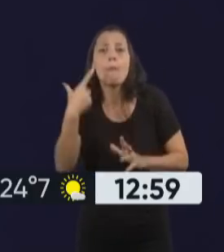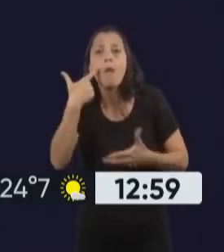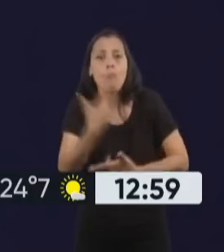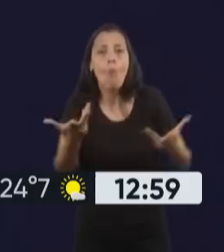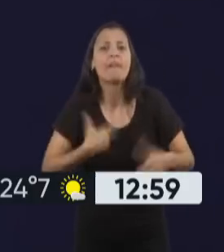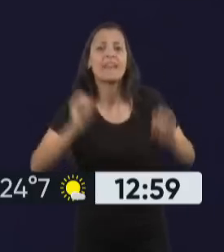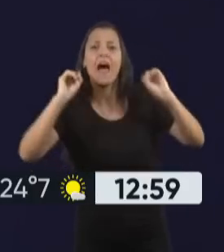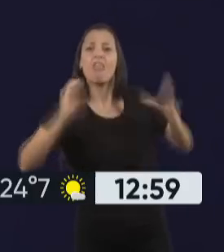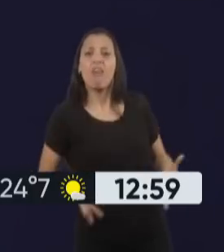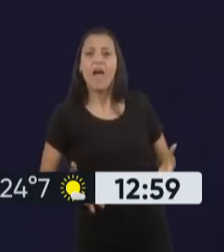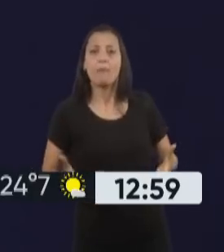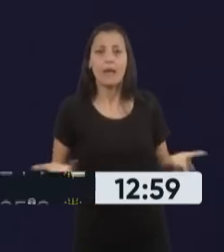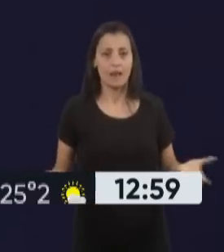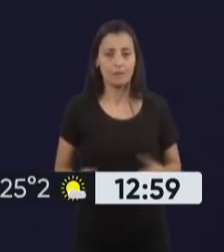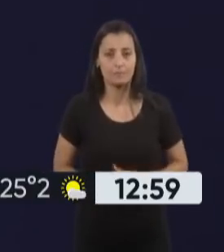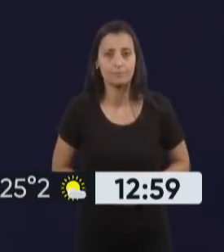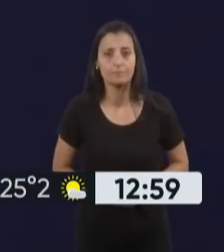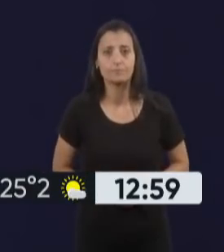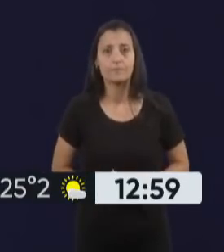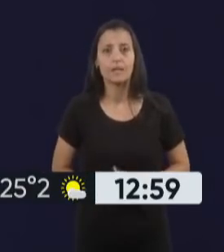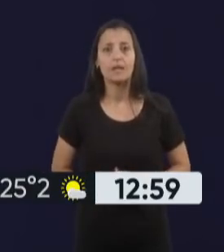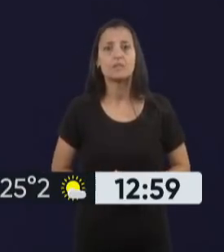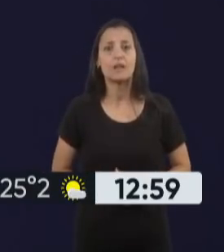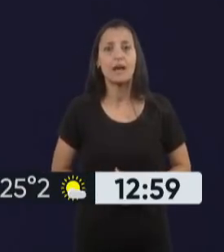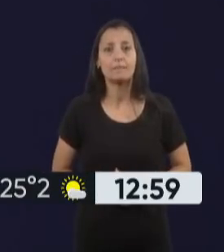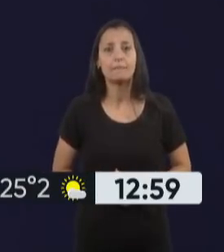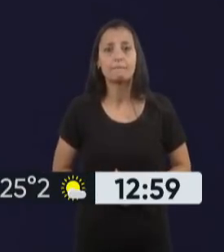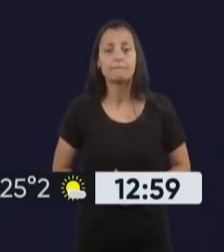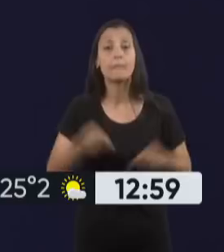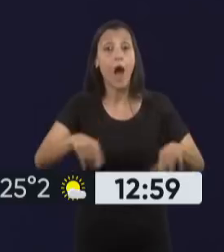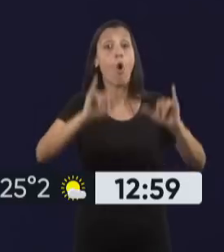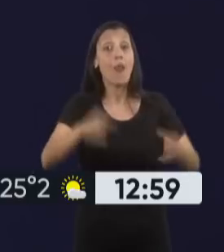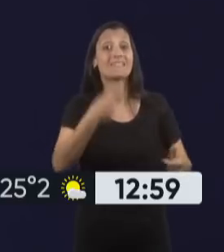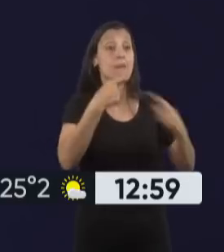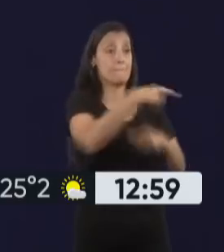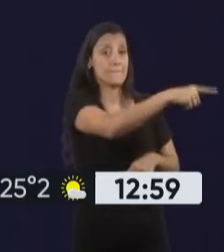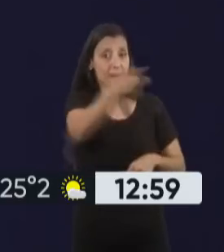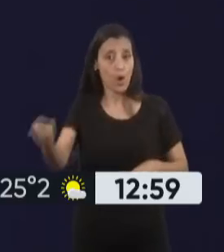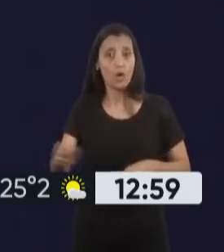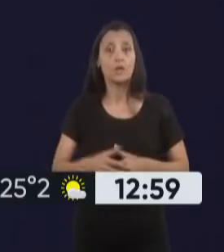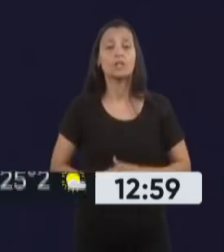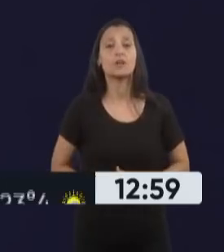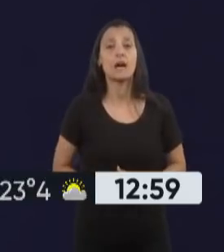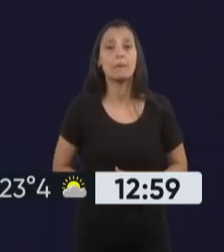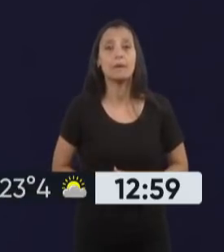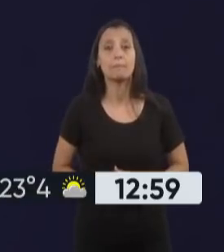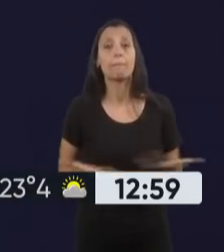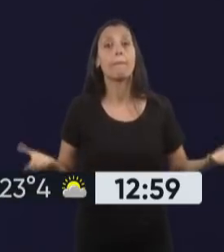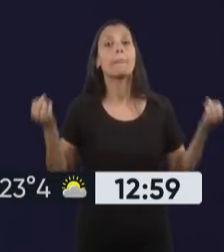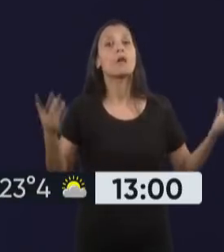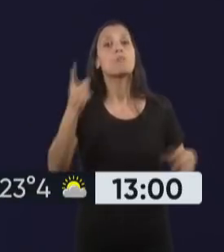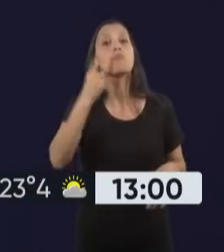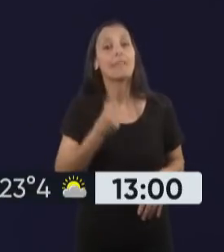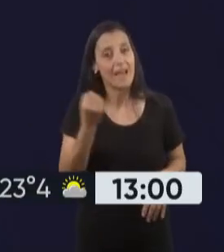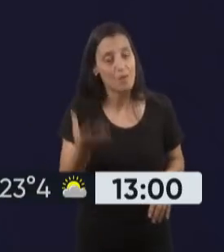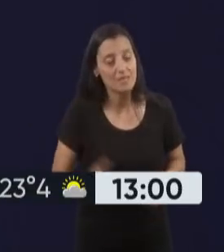sus argumentos. Bueno, ahora sí los escucho atentamente. ¿Qué tal? ¿Cómo le va? Buen día,